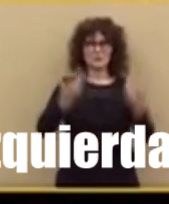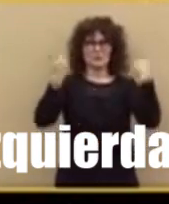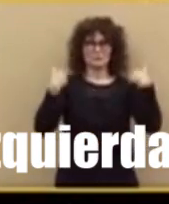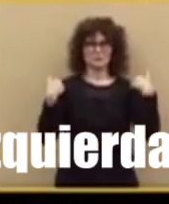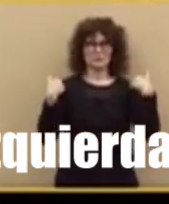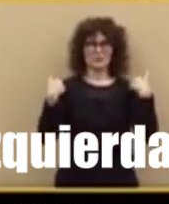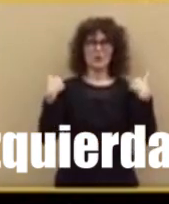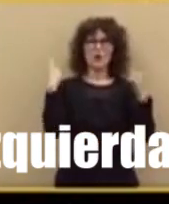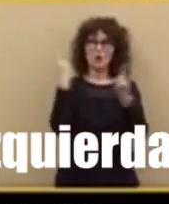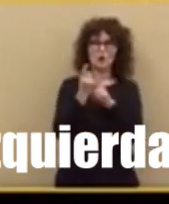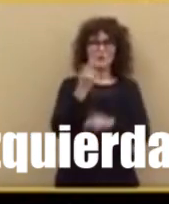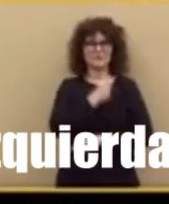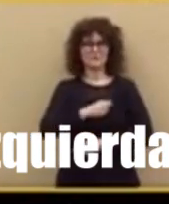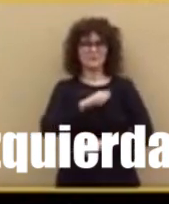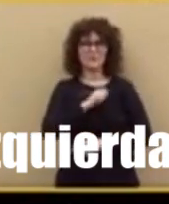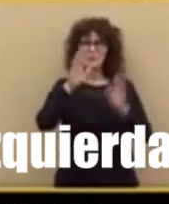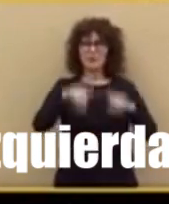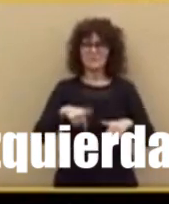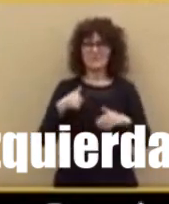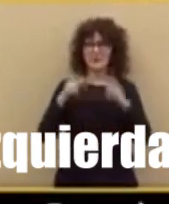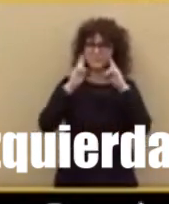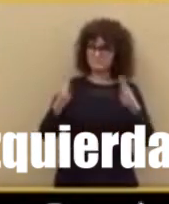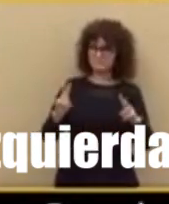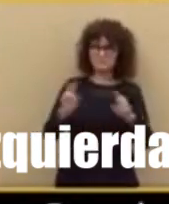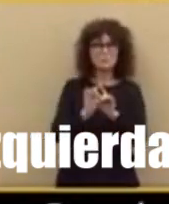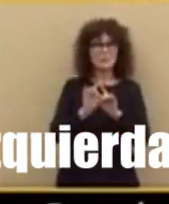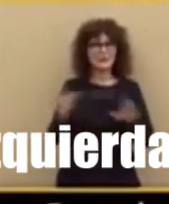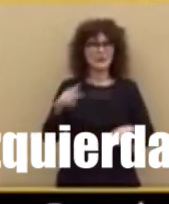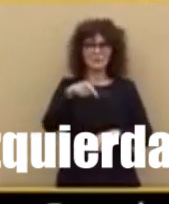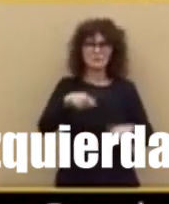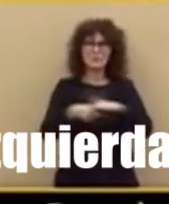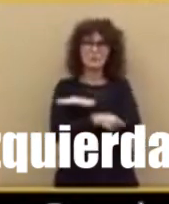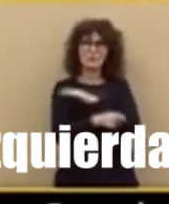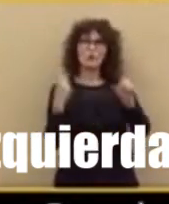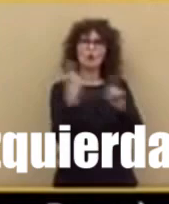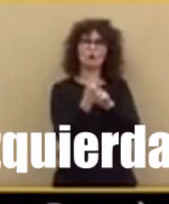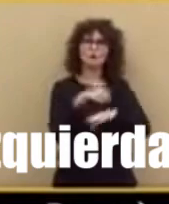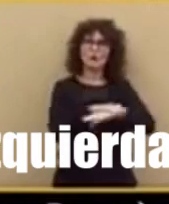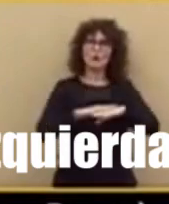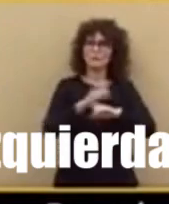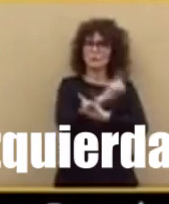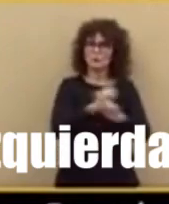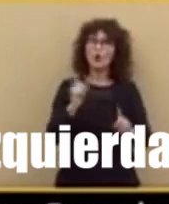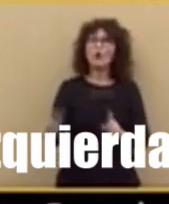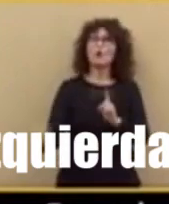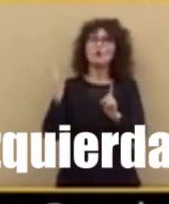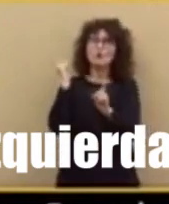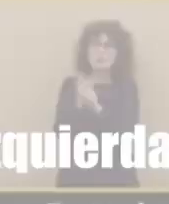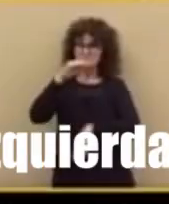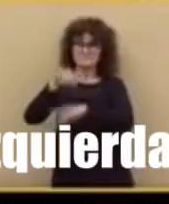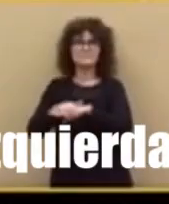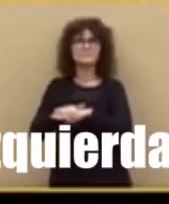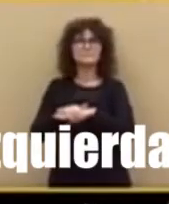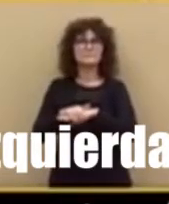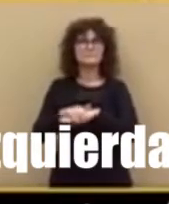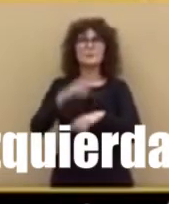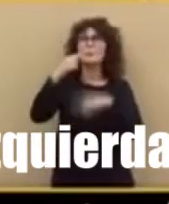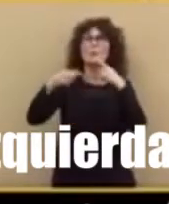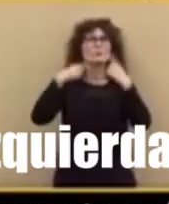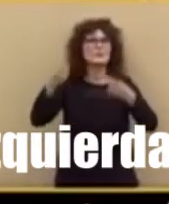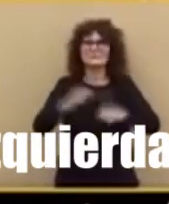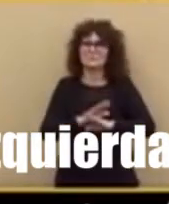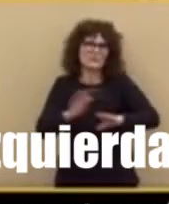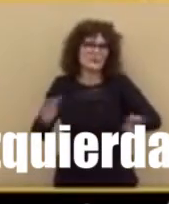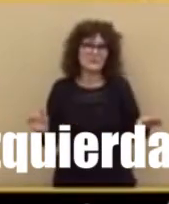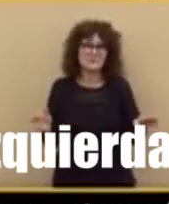ha quedado al descubierto. Esta moción no la dispara contra el Gobierno, sino contra el partido que le ha dado trabajo 15 años. Cuanto peor para